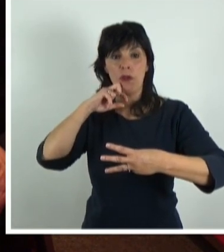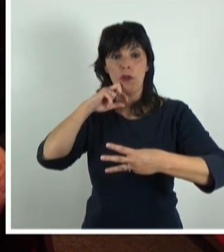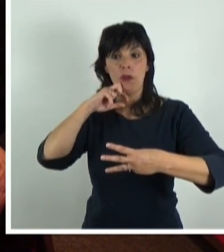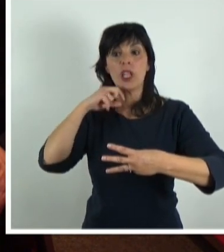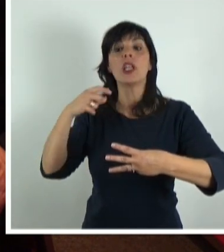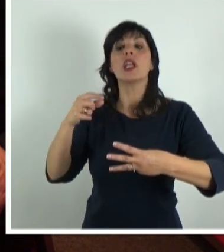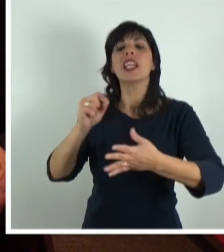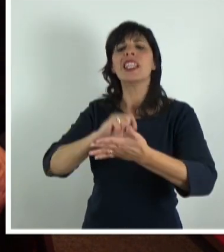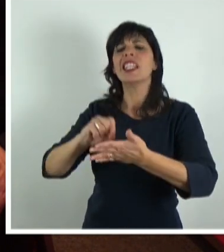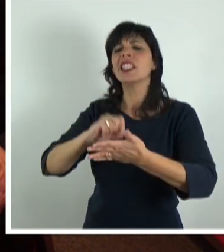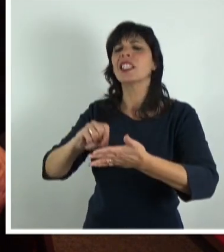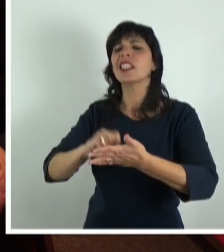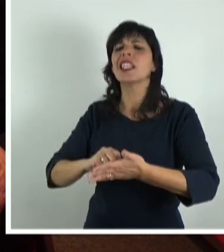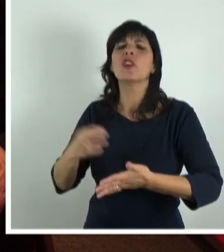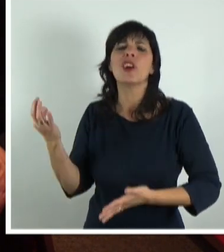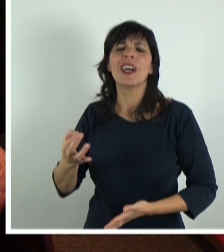rey de los judíos.